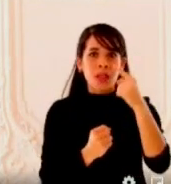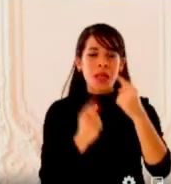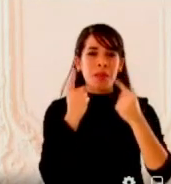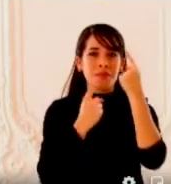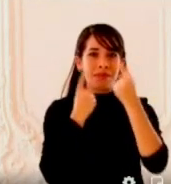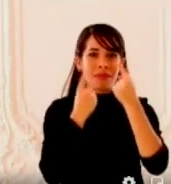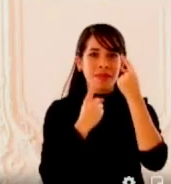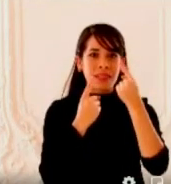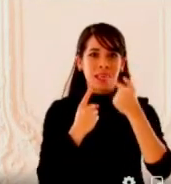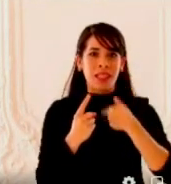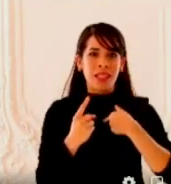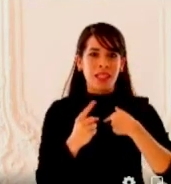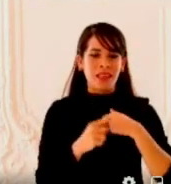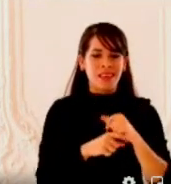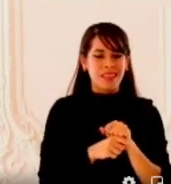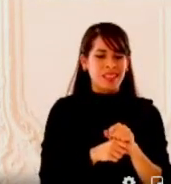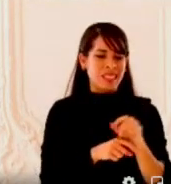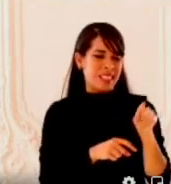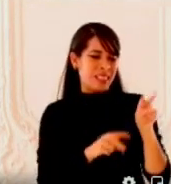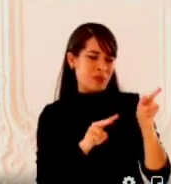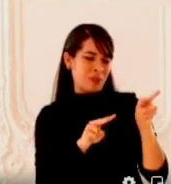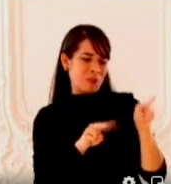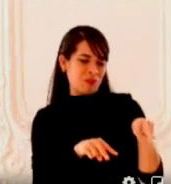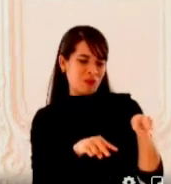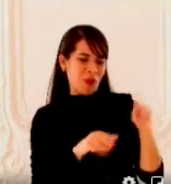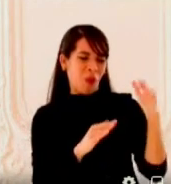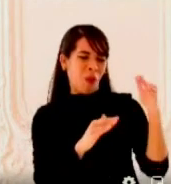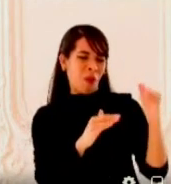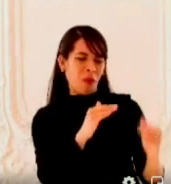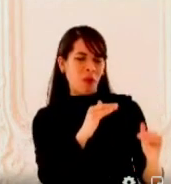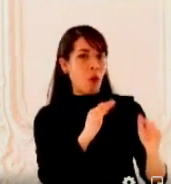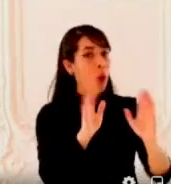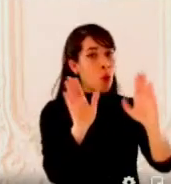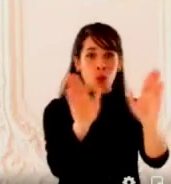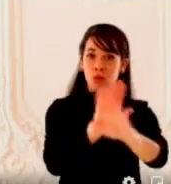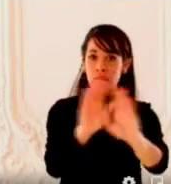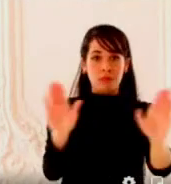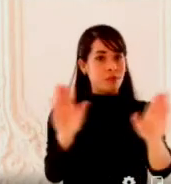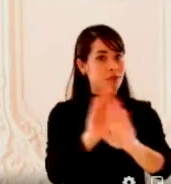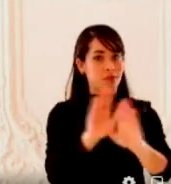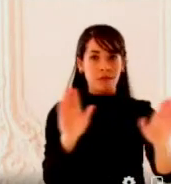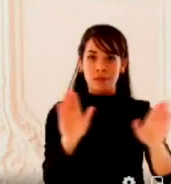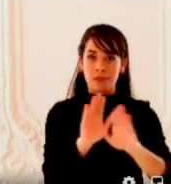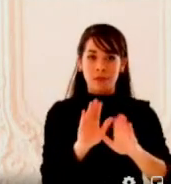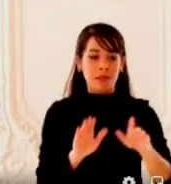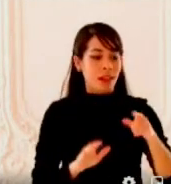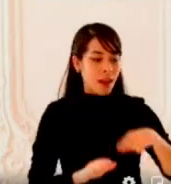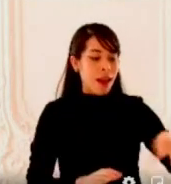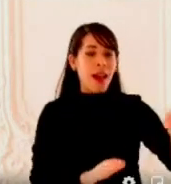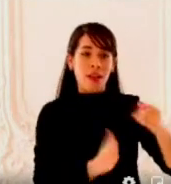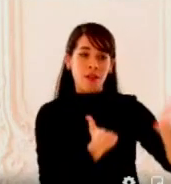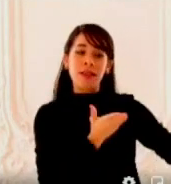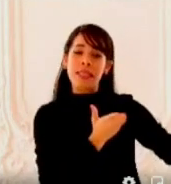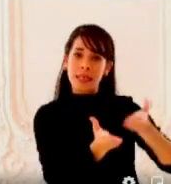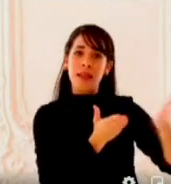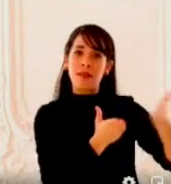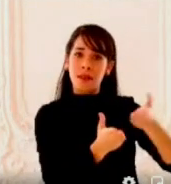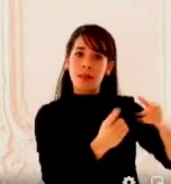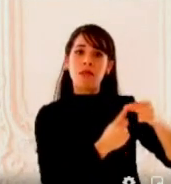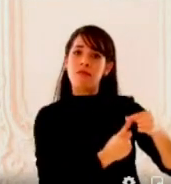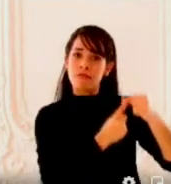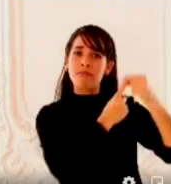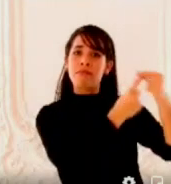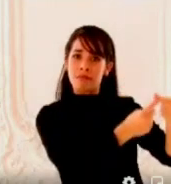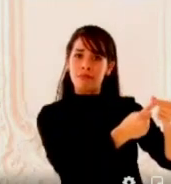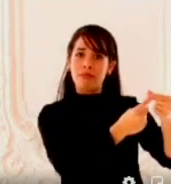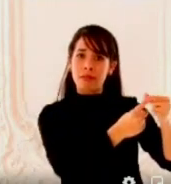menospreciar la labor de nuestros servidores públicos y la función que tienen nuestros servidores públicos, asegurándose de que el pueblo